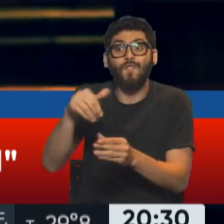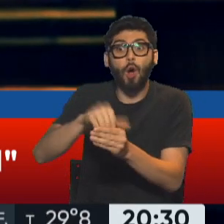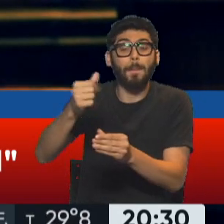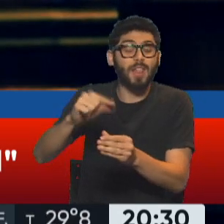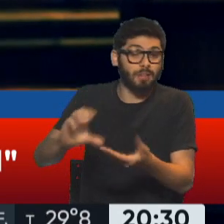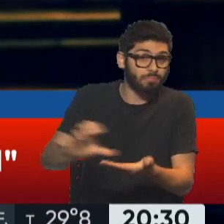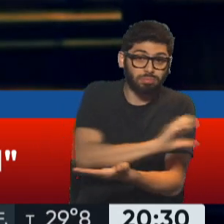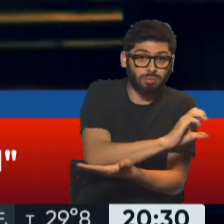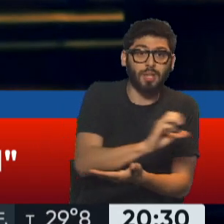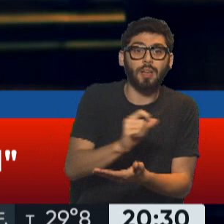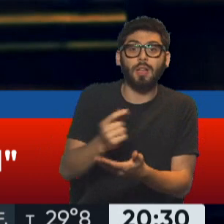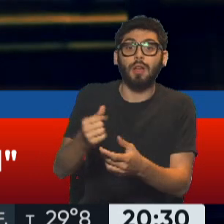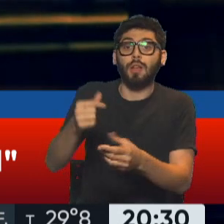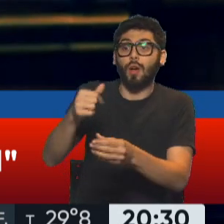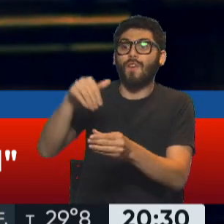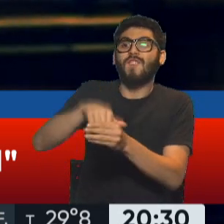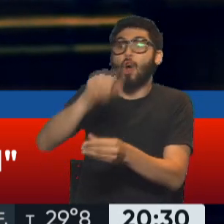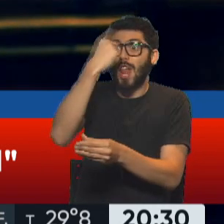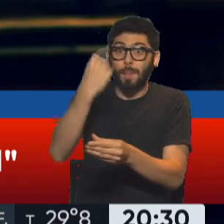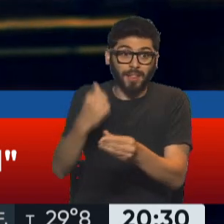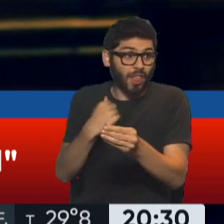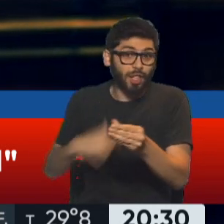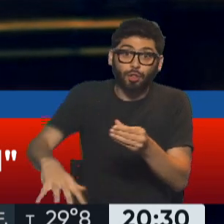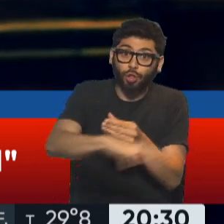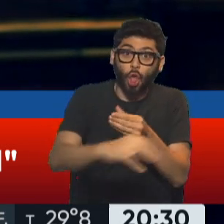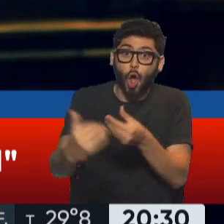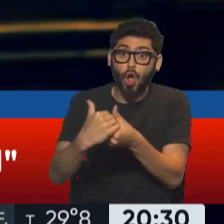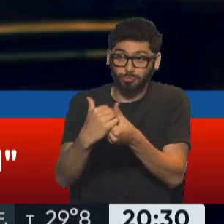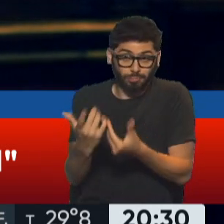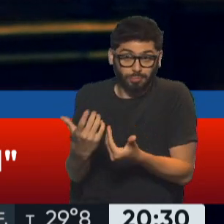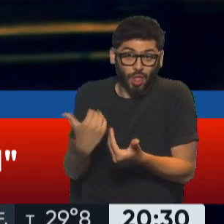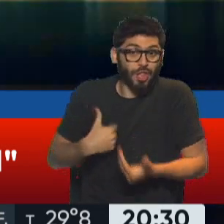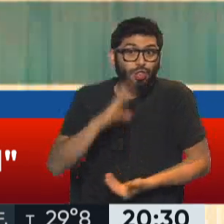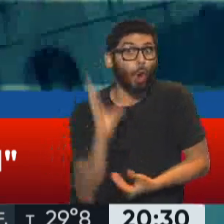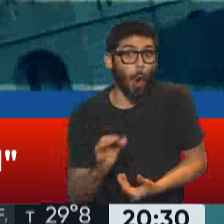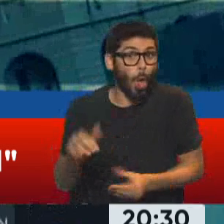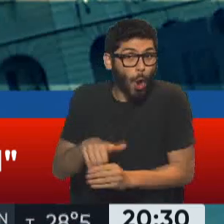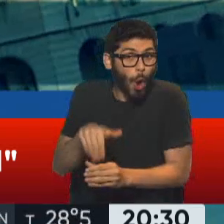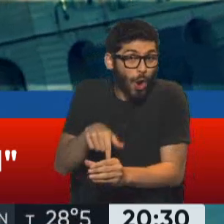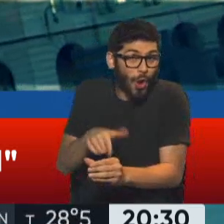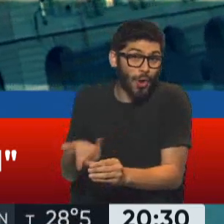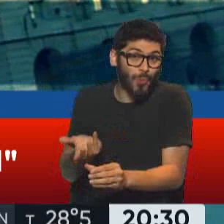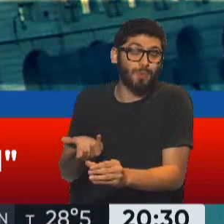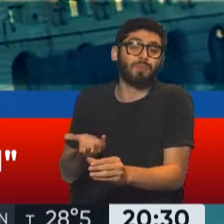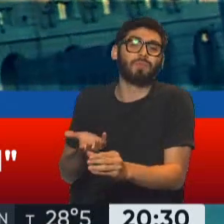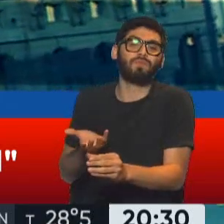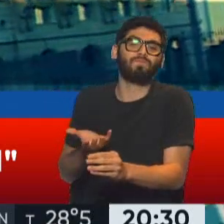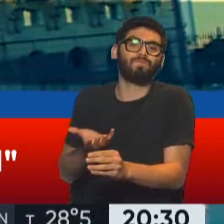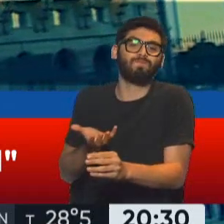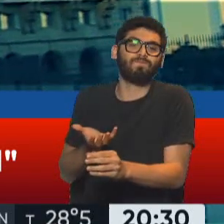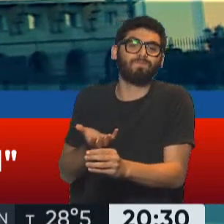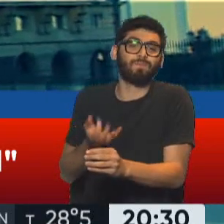La riqueza colectiva que tiene el Banco Nación, porque es de todos los argentinos, era